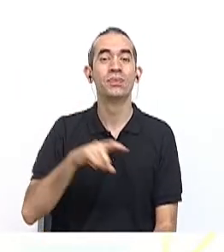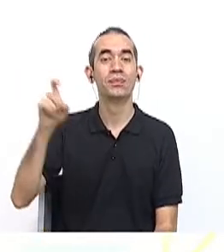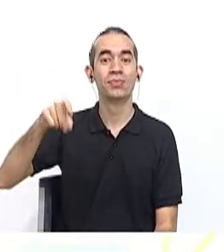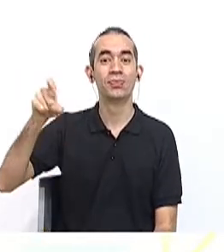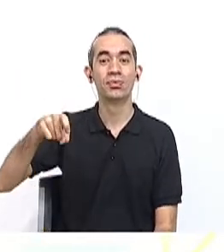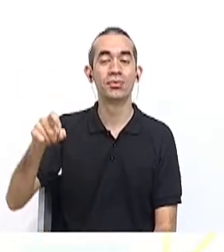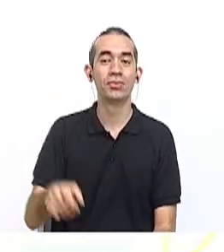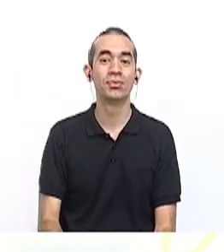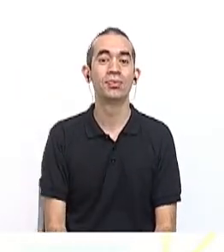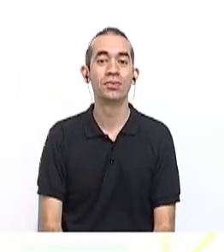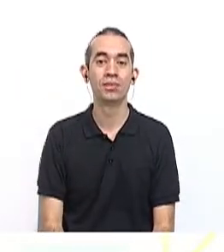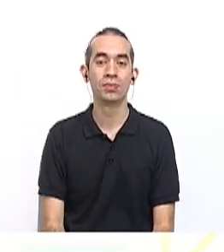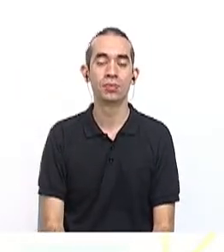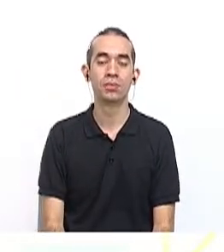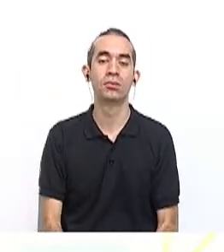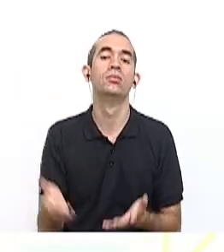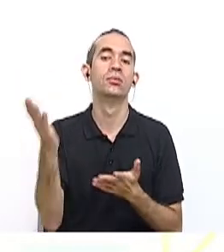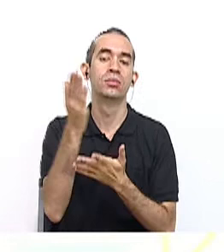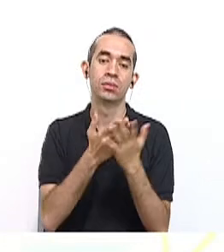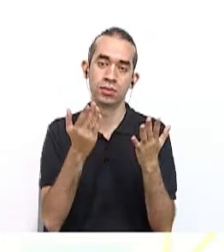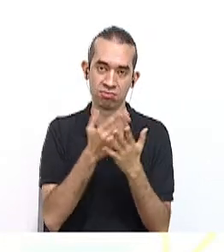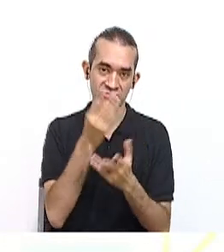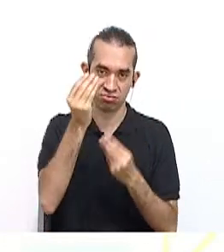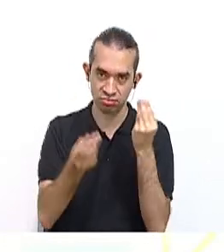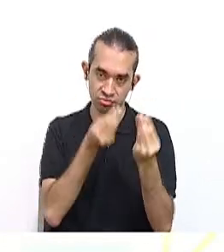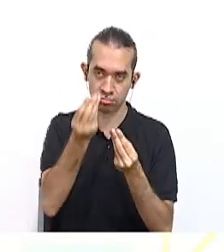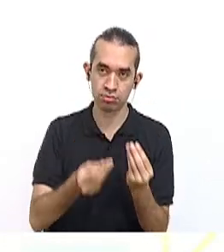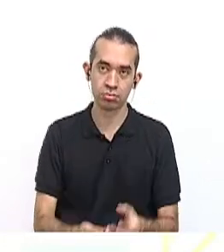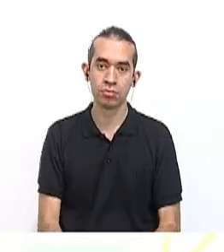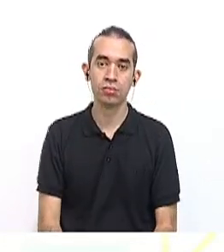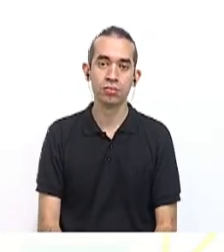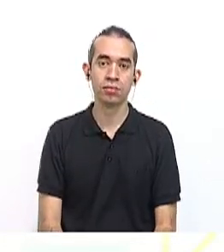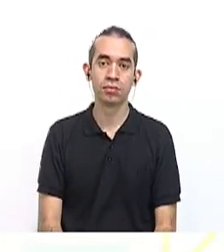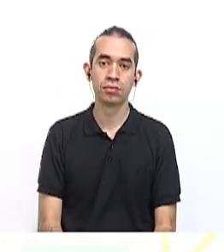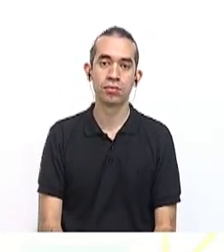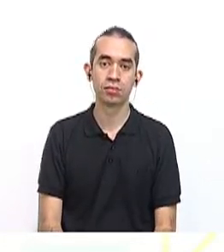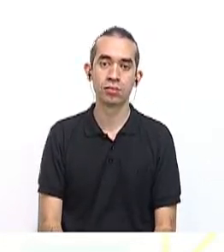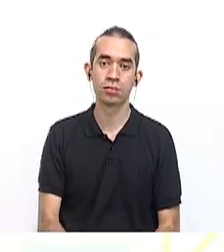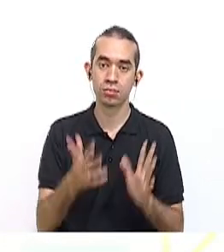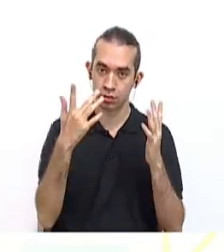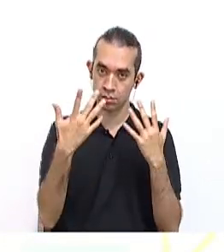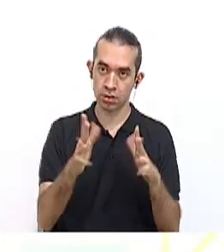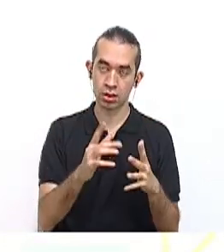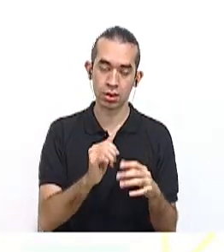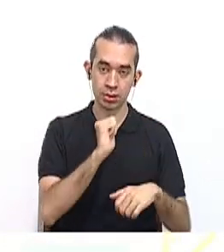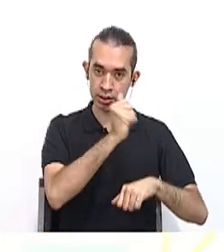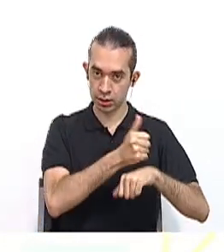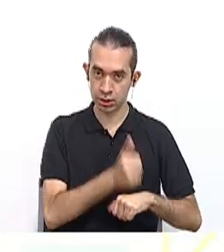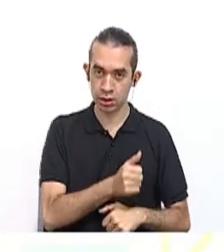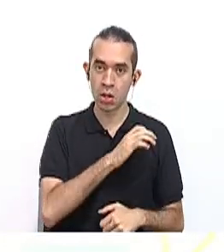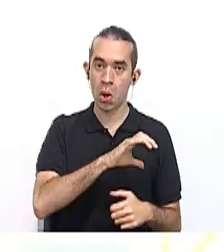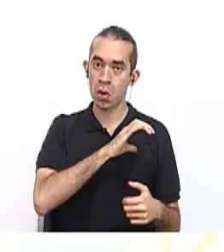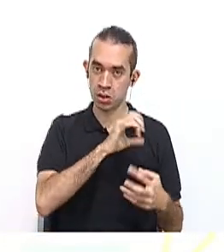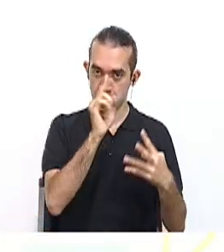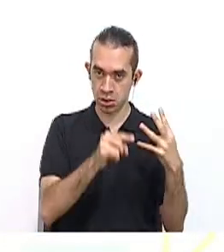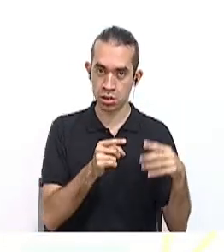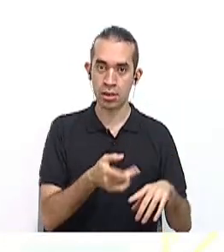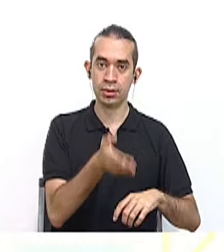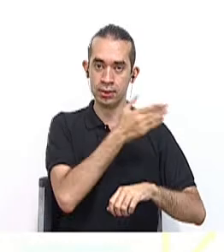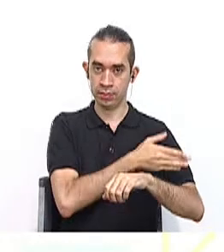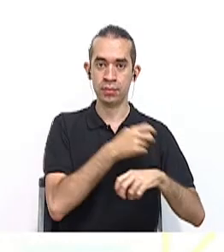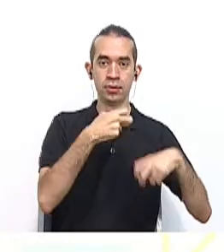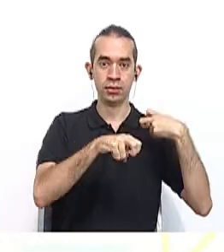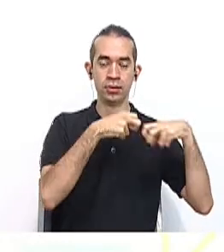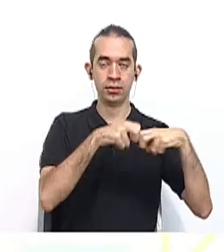necesitamos realizar lo siguiente. Nos dieron unas condiciones previas para el problema